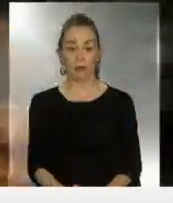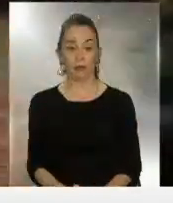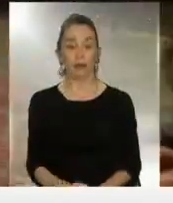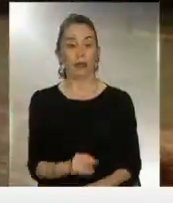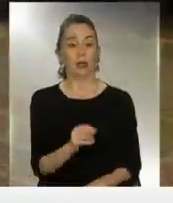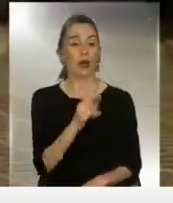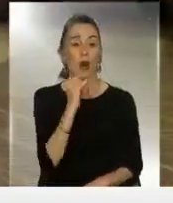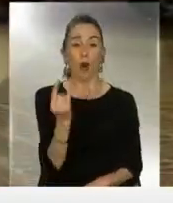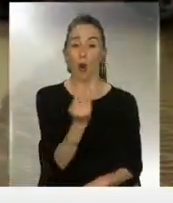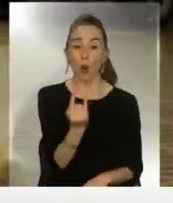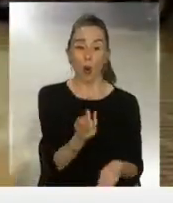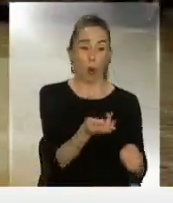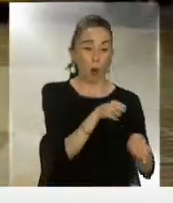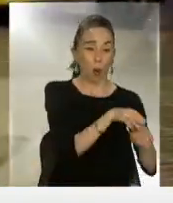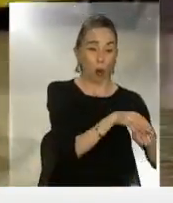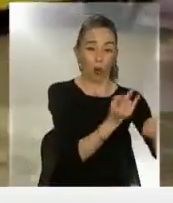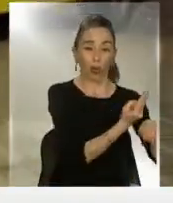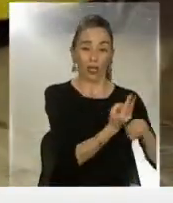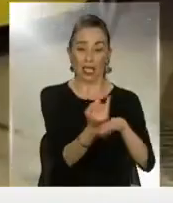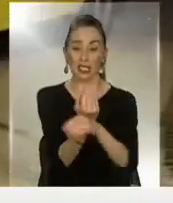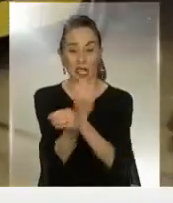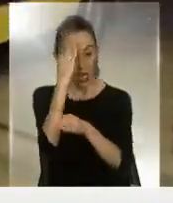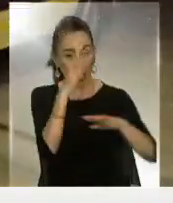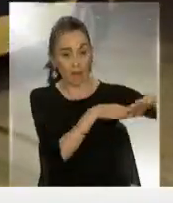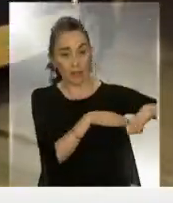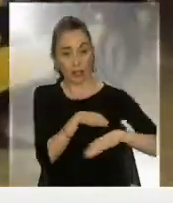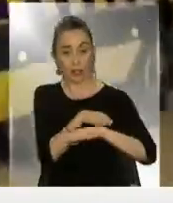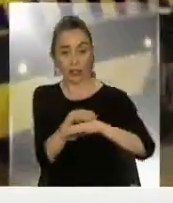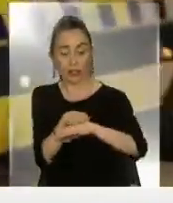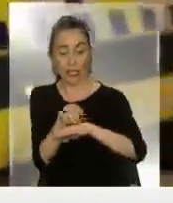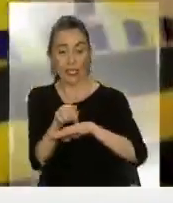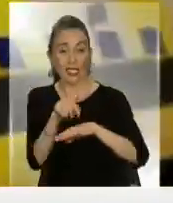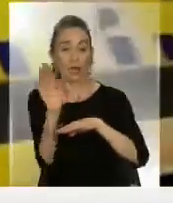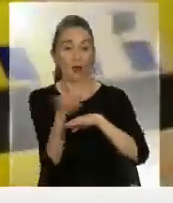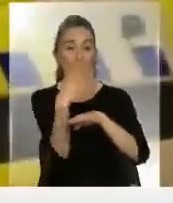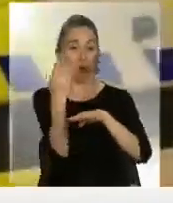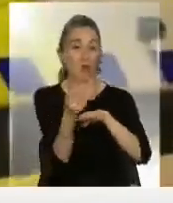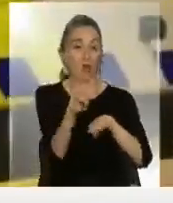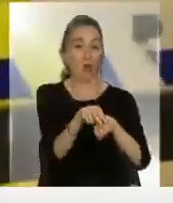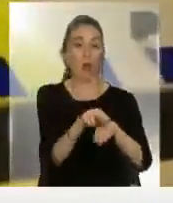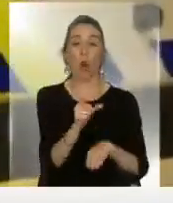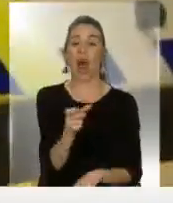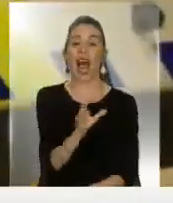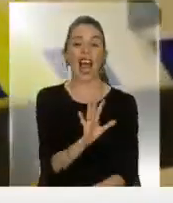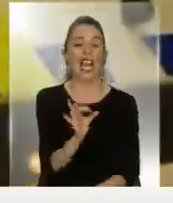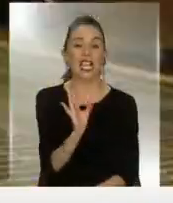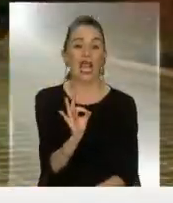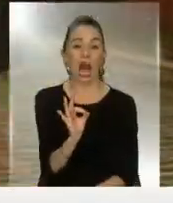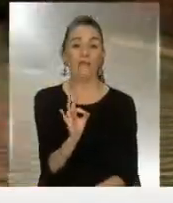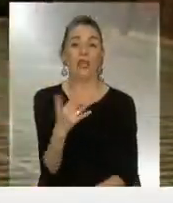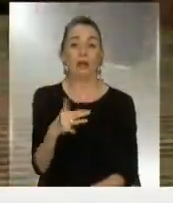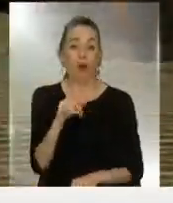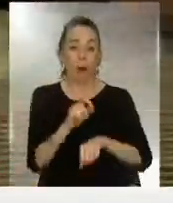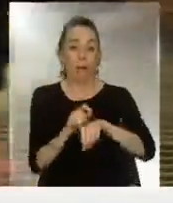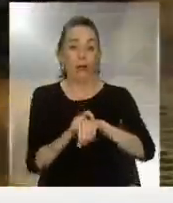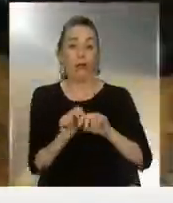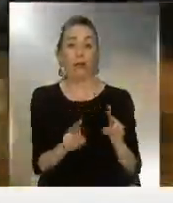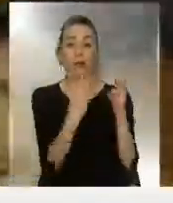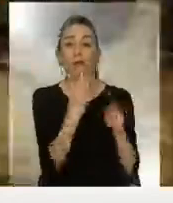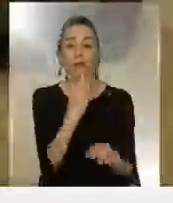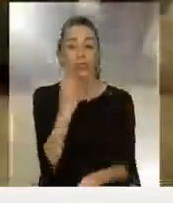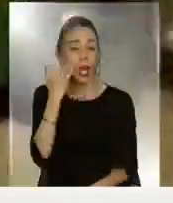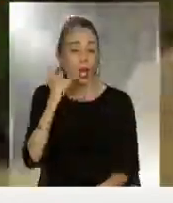El traslado de urgencia y escoltado por carabineros daba cuenta de la gravedad de la situación. Los minutos eran vitales. Un niño de